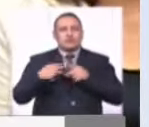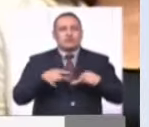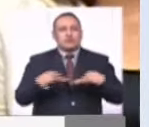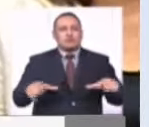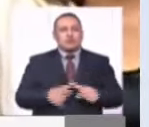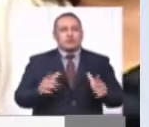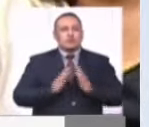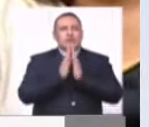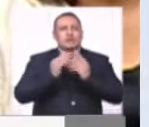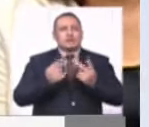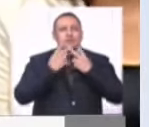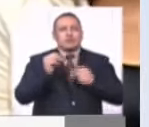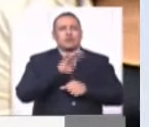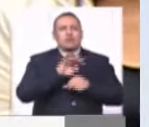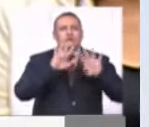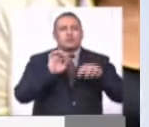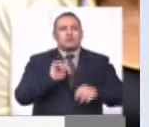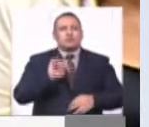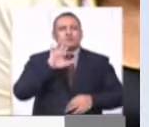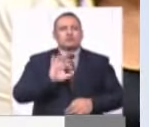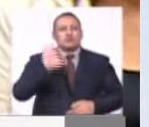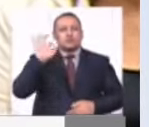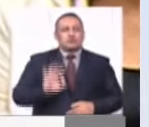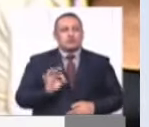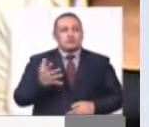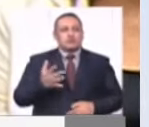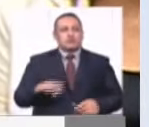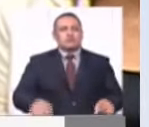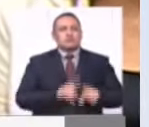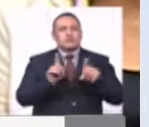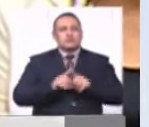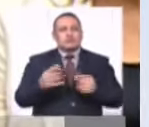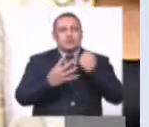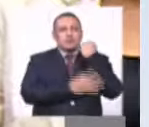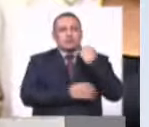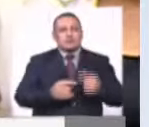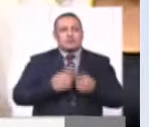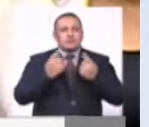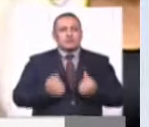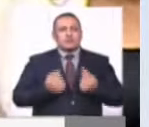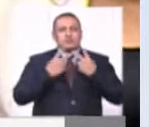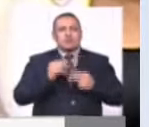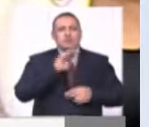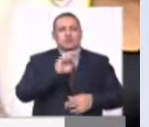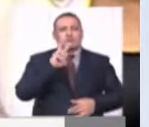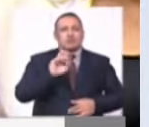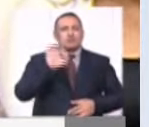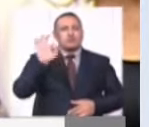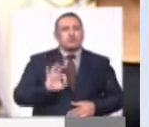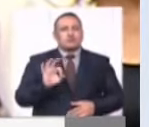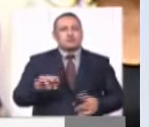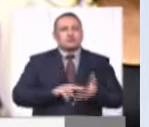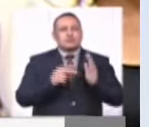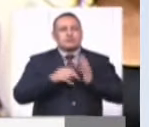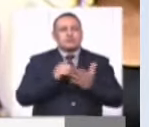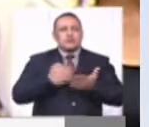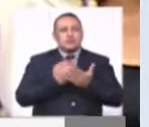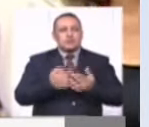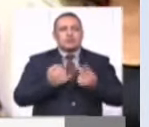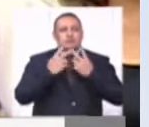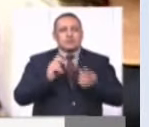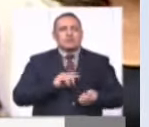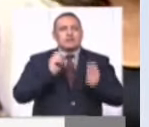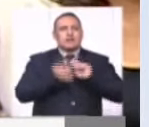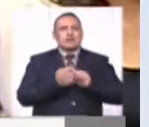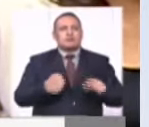región Ucayali que llega al 49.5% y la pobreza monetaria es de 42%. Estos índices se pueden